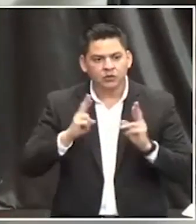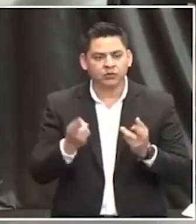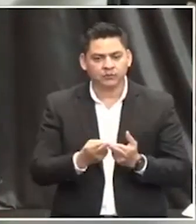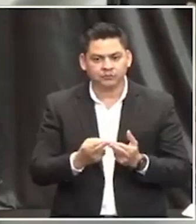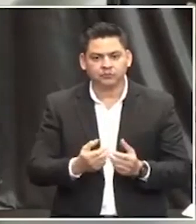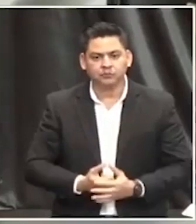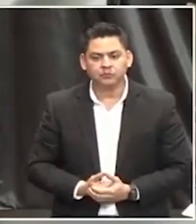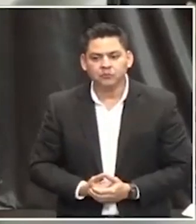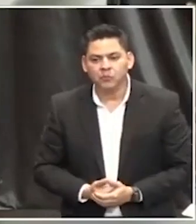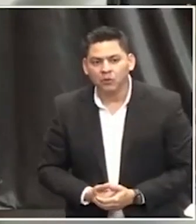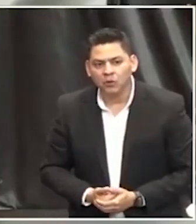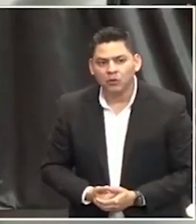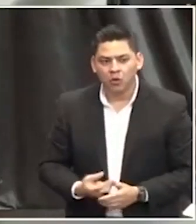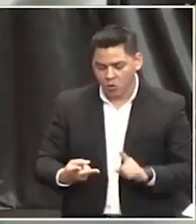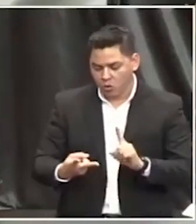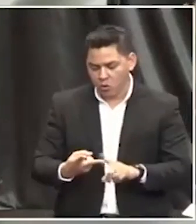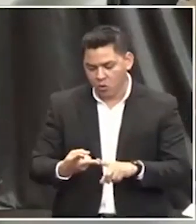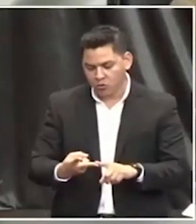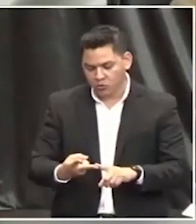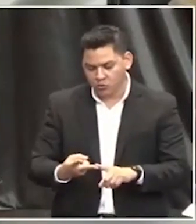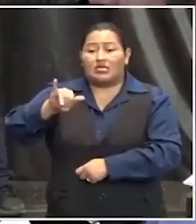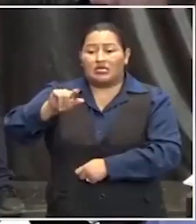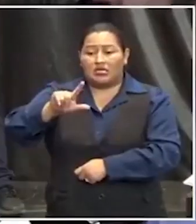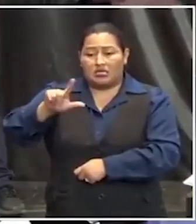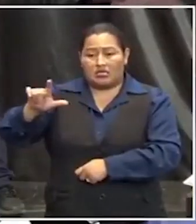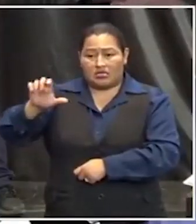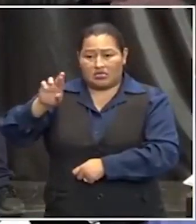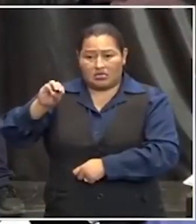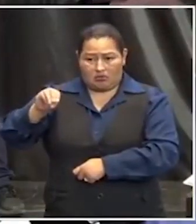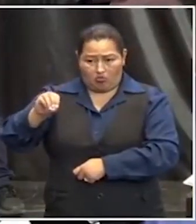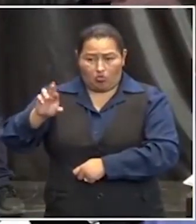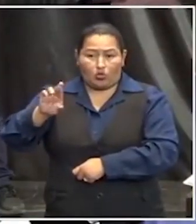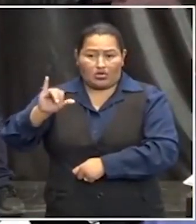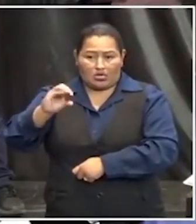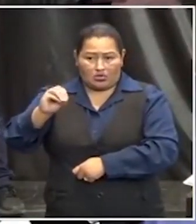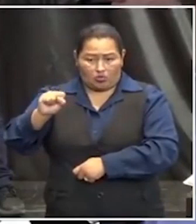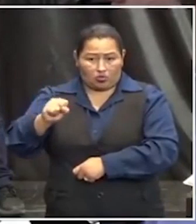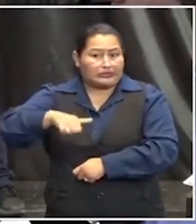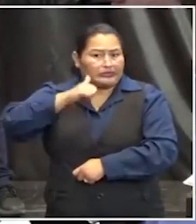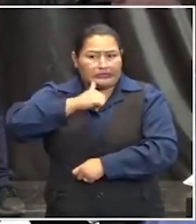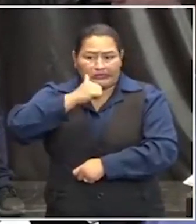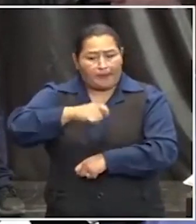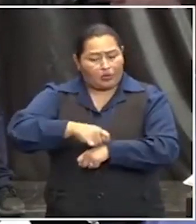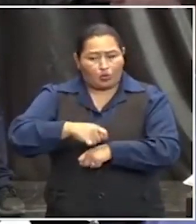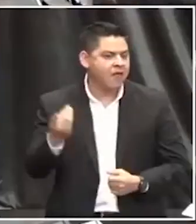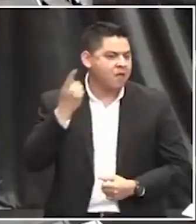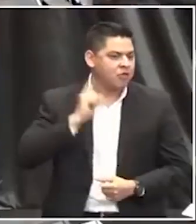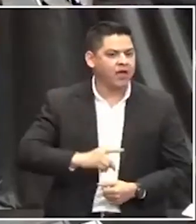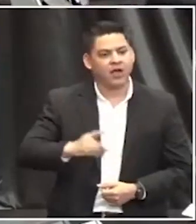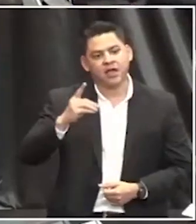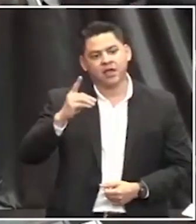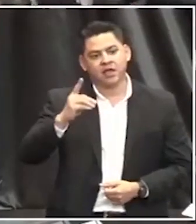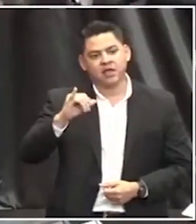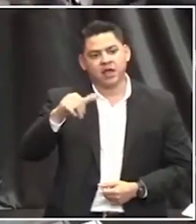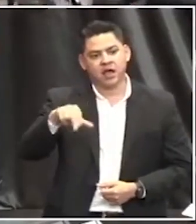acudan anualmente a partir de los 50 años de edad a sus unidades médicas a realizarse un tamizaje para detectar la